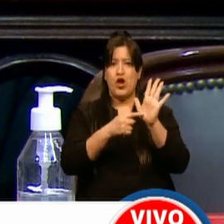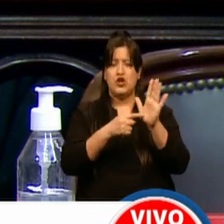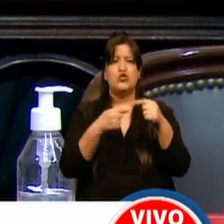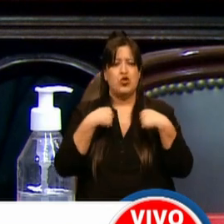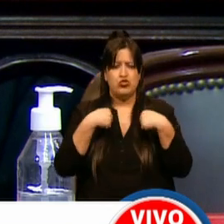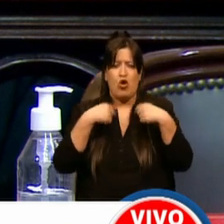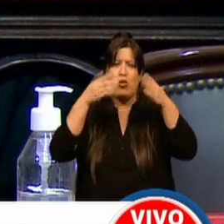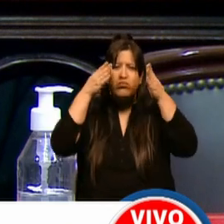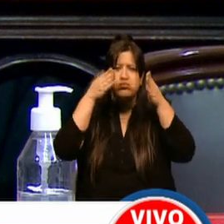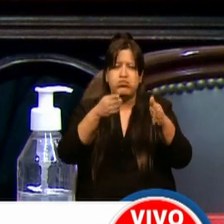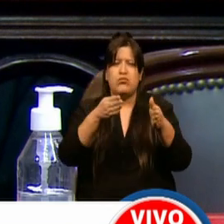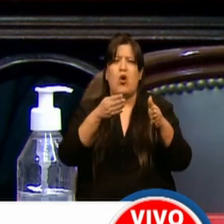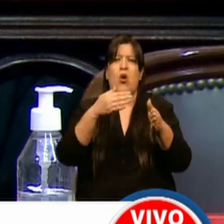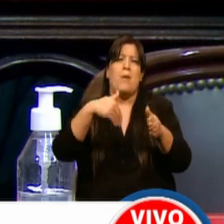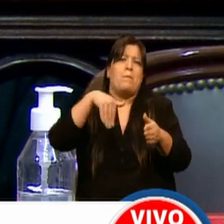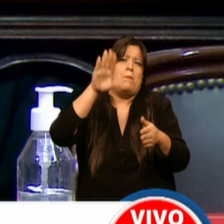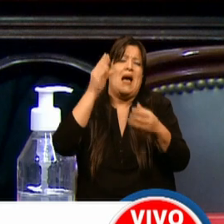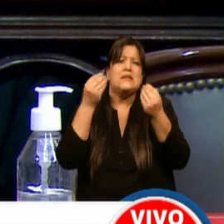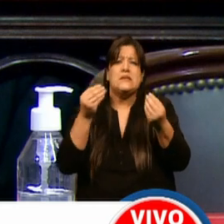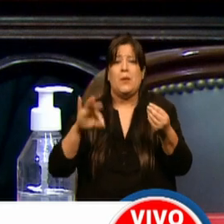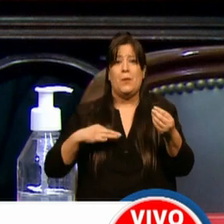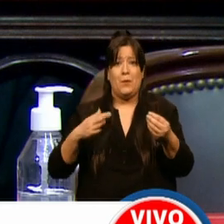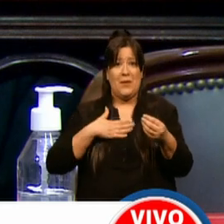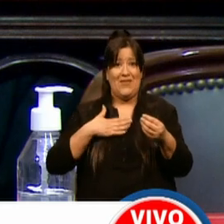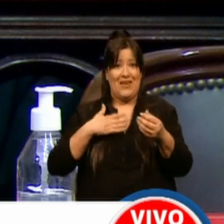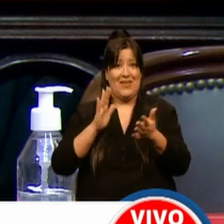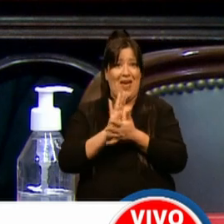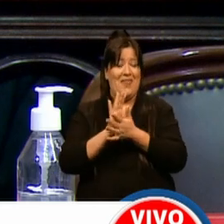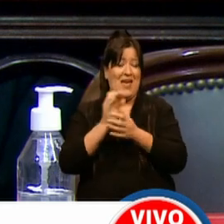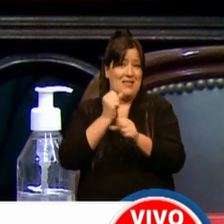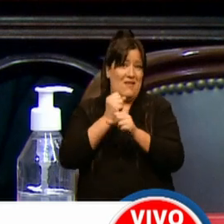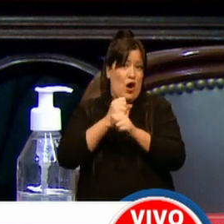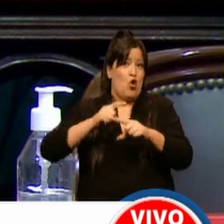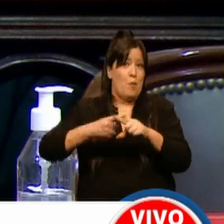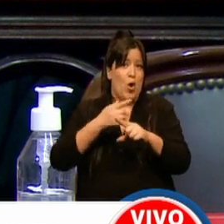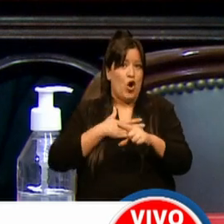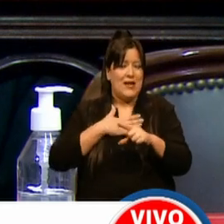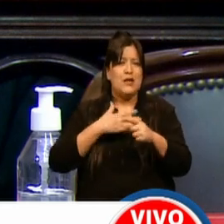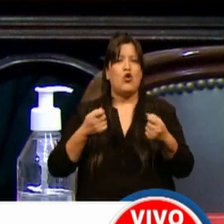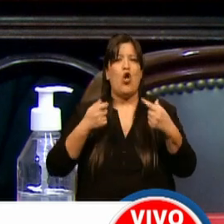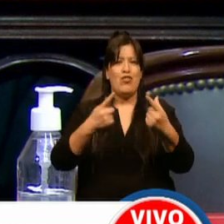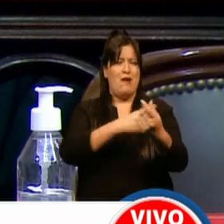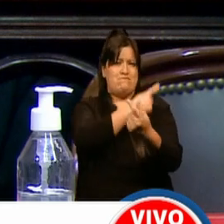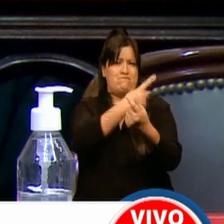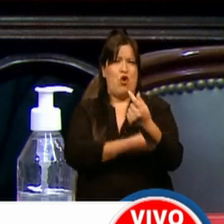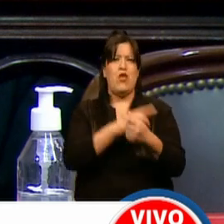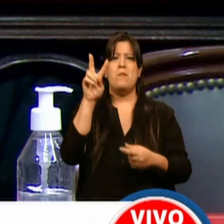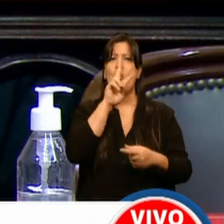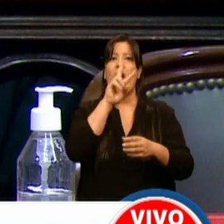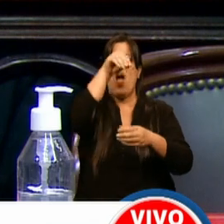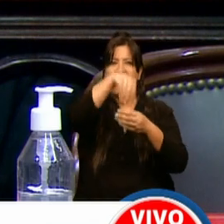dedicado mayormente de mi vida desde la gestión política al empoderamiento de la mujer en la política